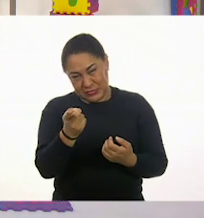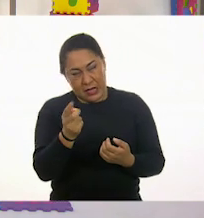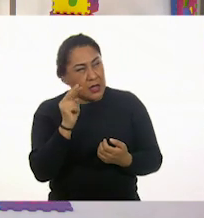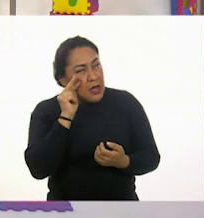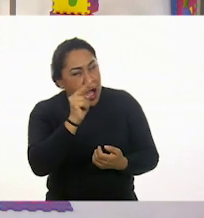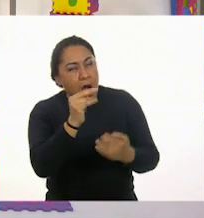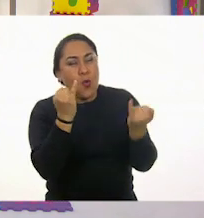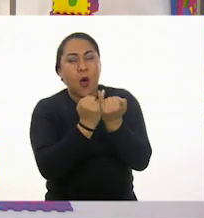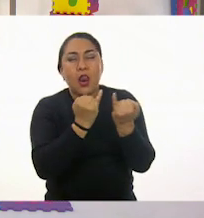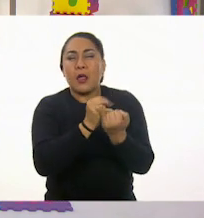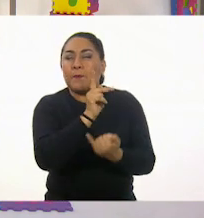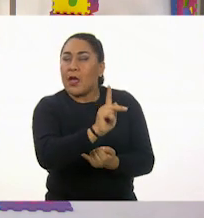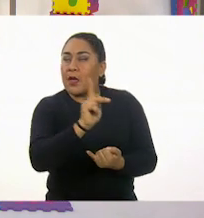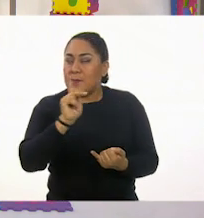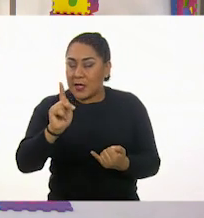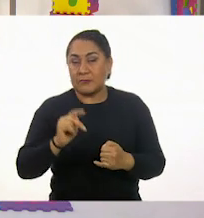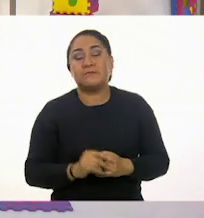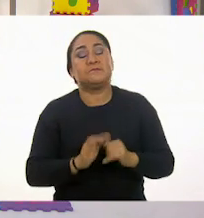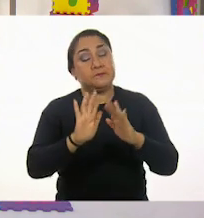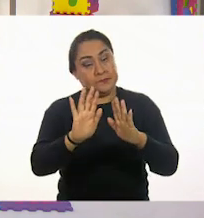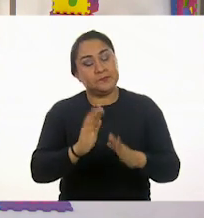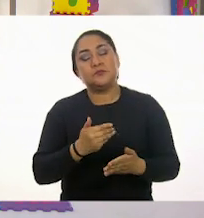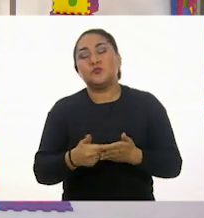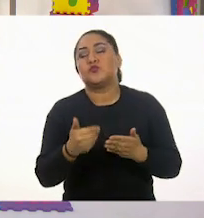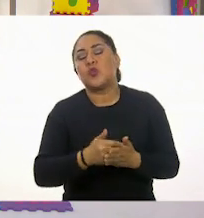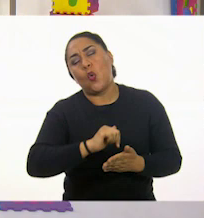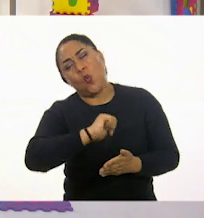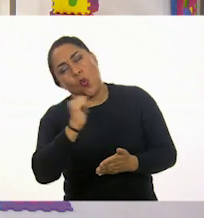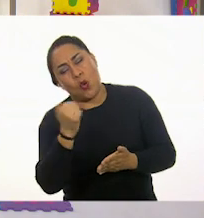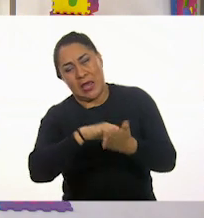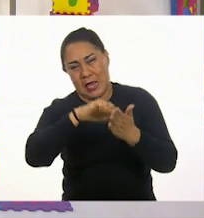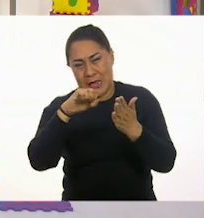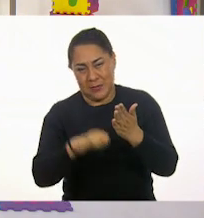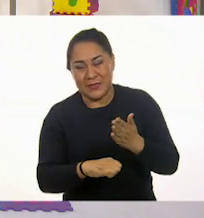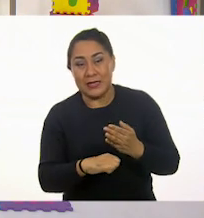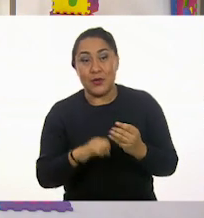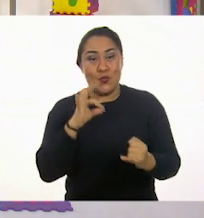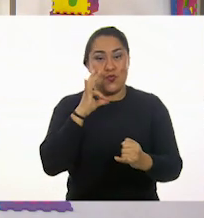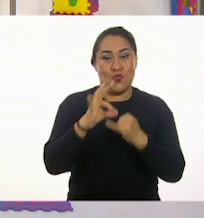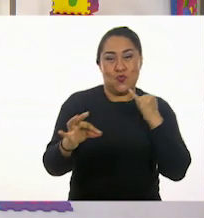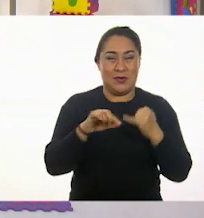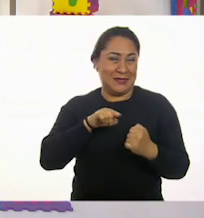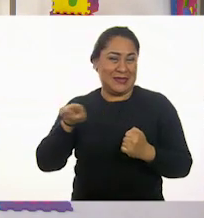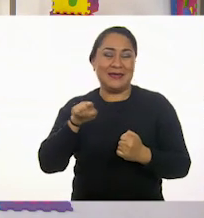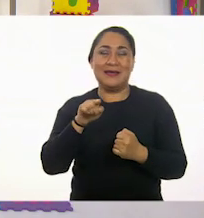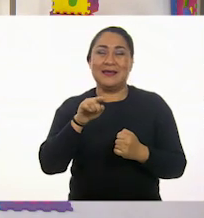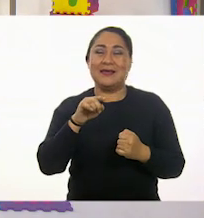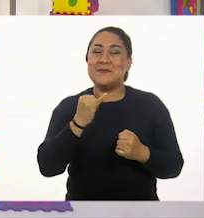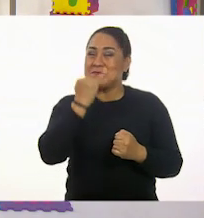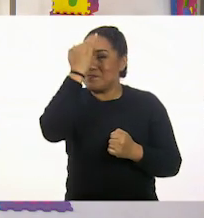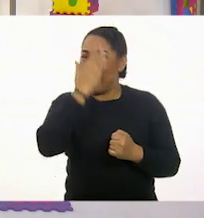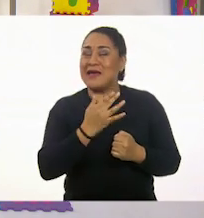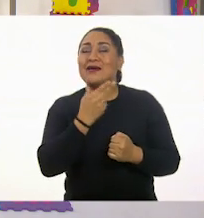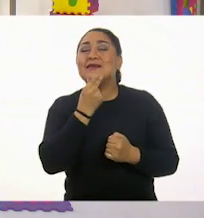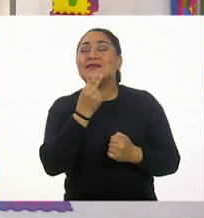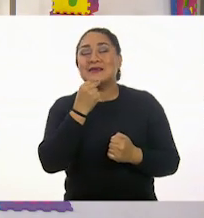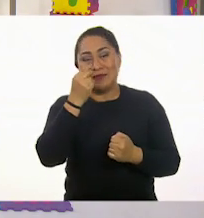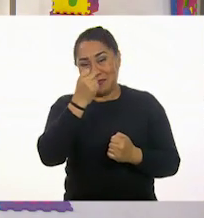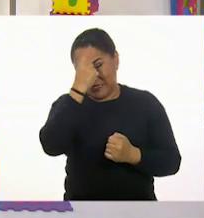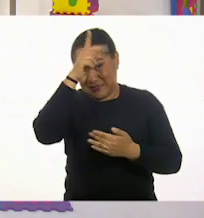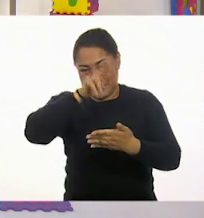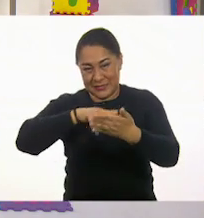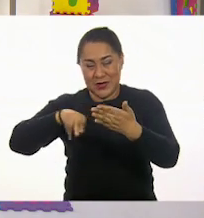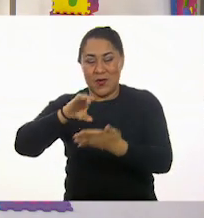podemos encontrar. Y, por ejemplo, hay una característica de la última, que es de José Clemente Orozco. José